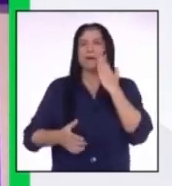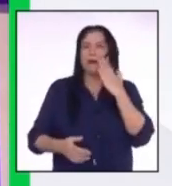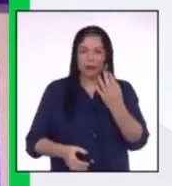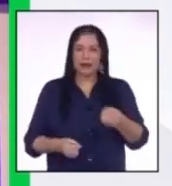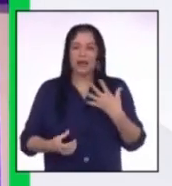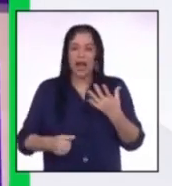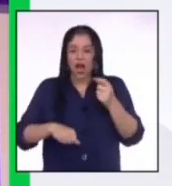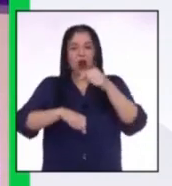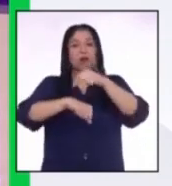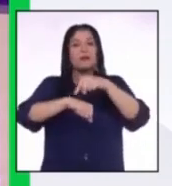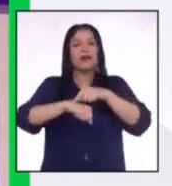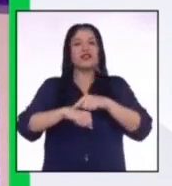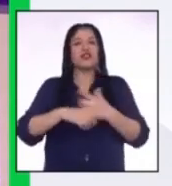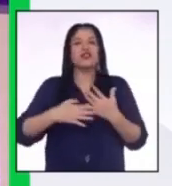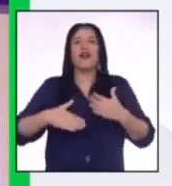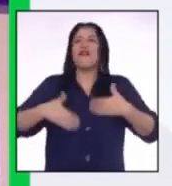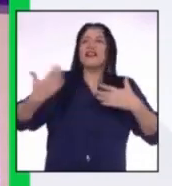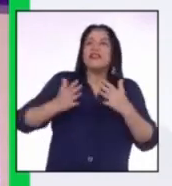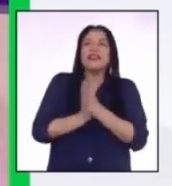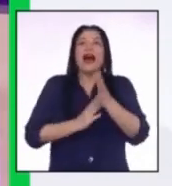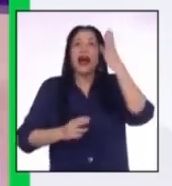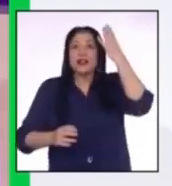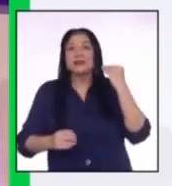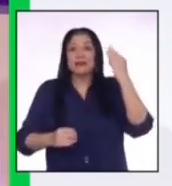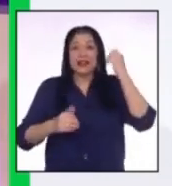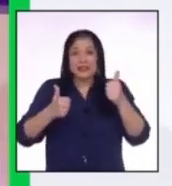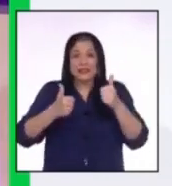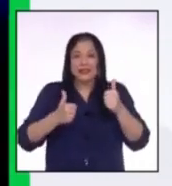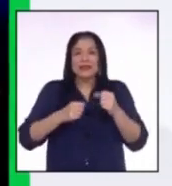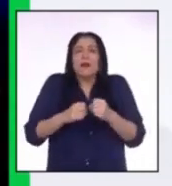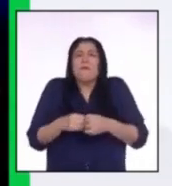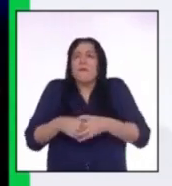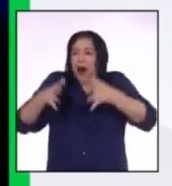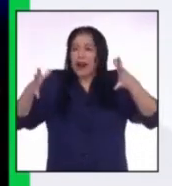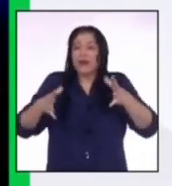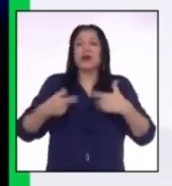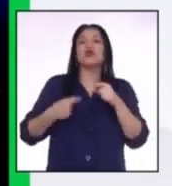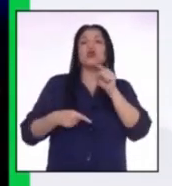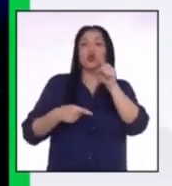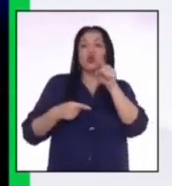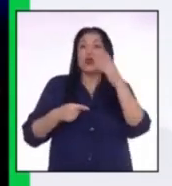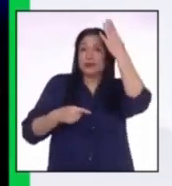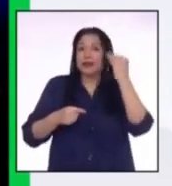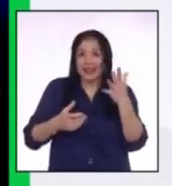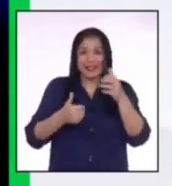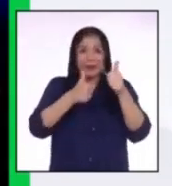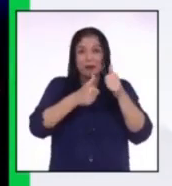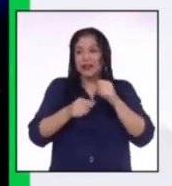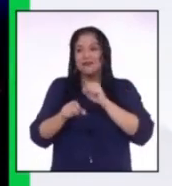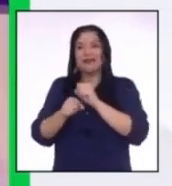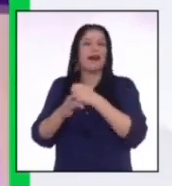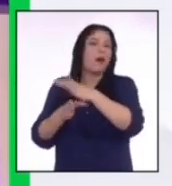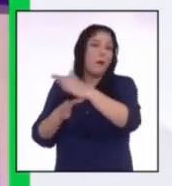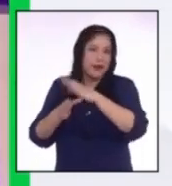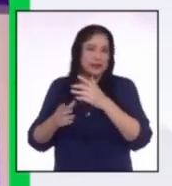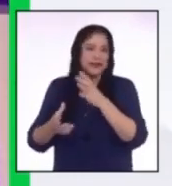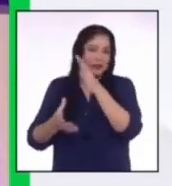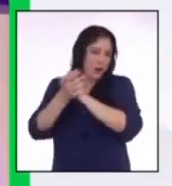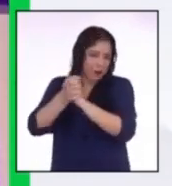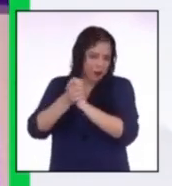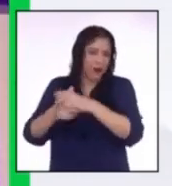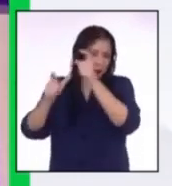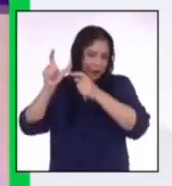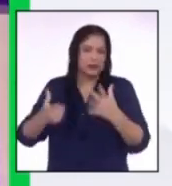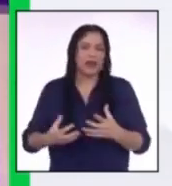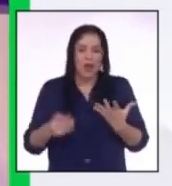en el momento de felicidad se amplifican cuando la felicidad es compartida y es que esos momentos que compartimos con gente que hay esa